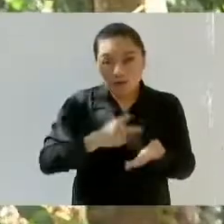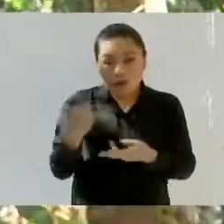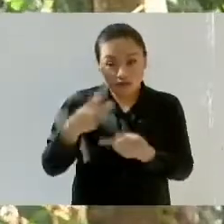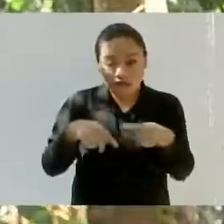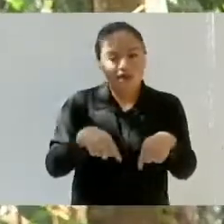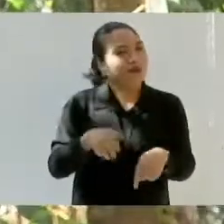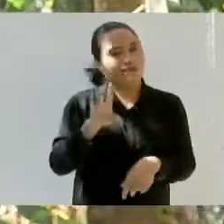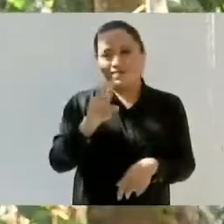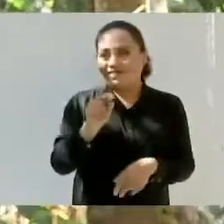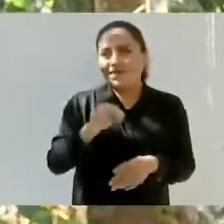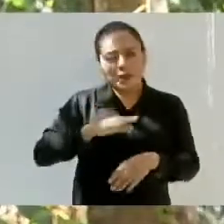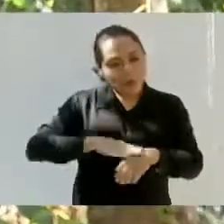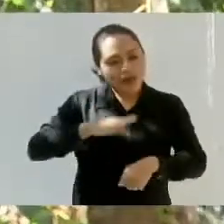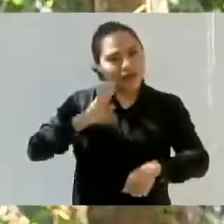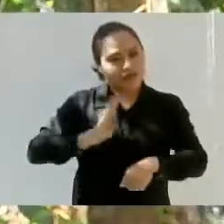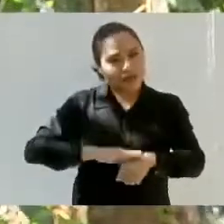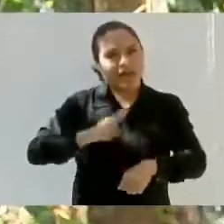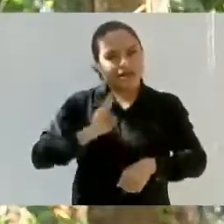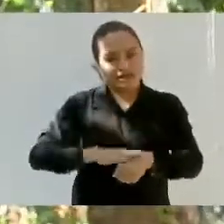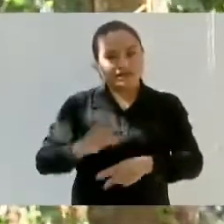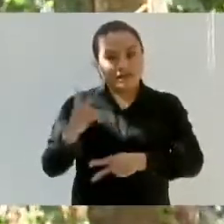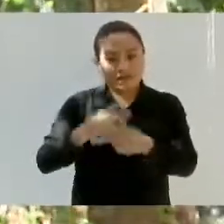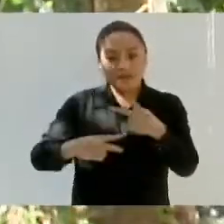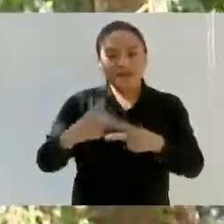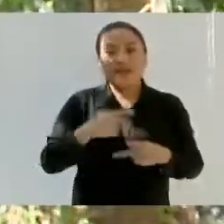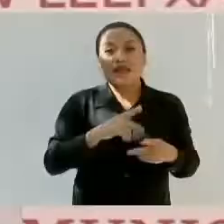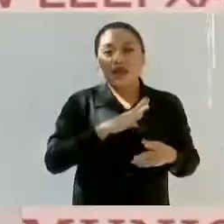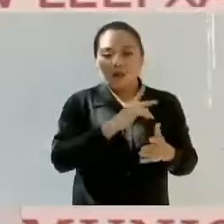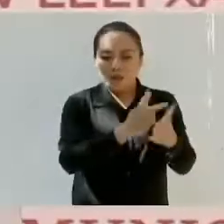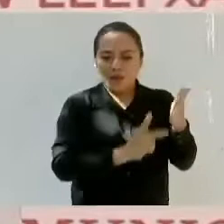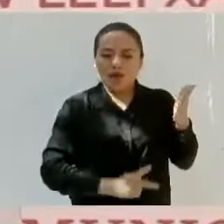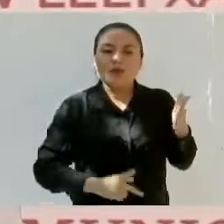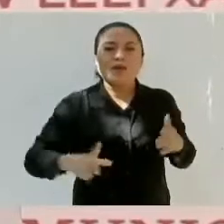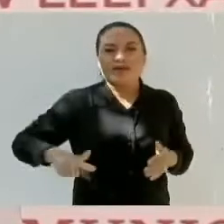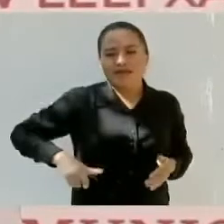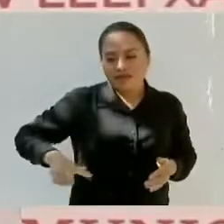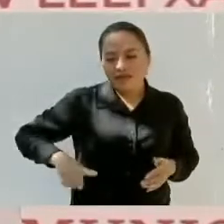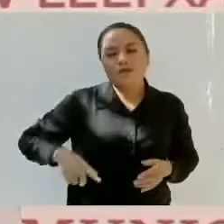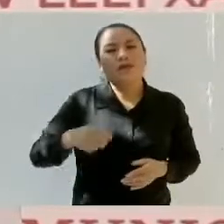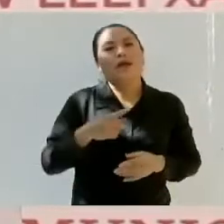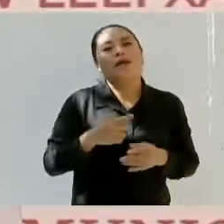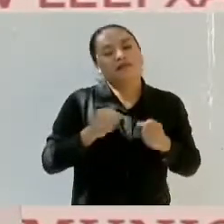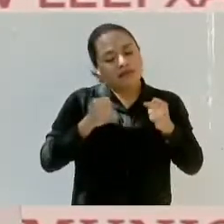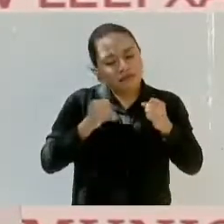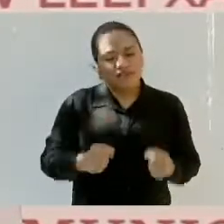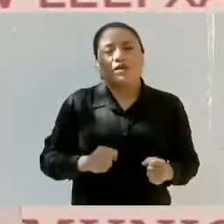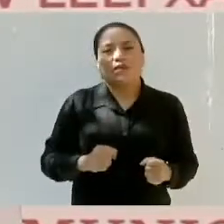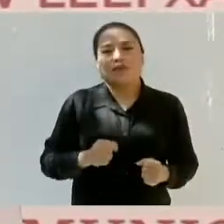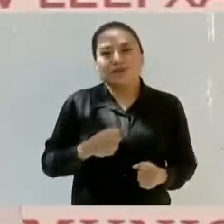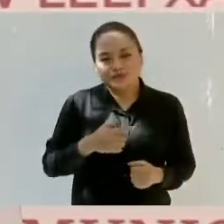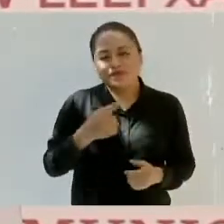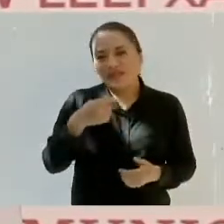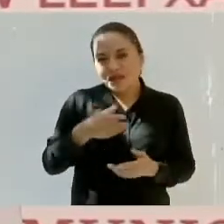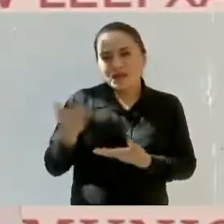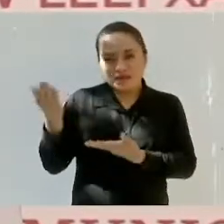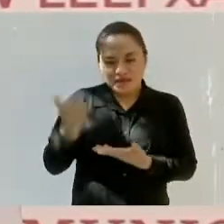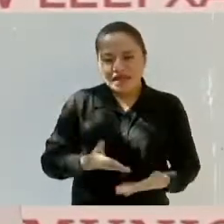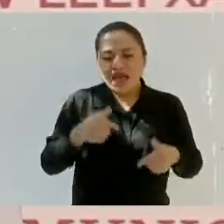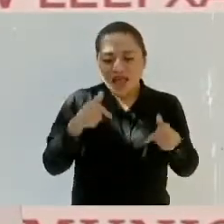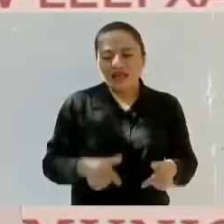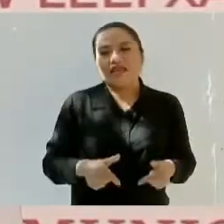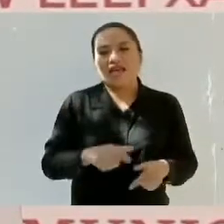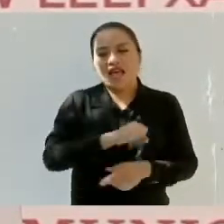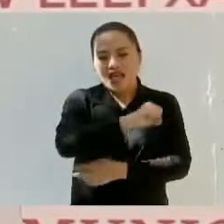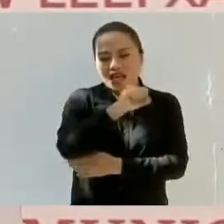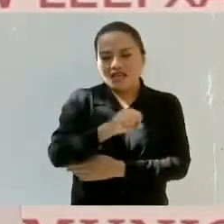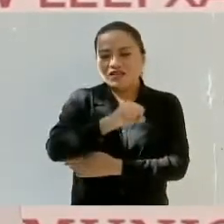que los próximos programas de gobierno pues lleguen, que estamos seguros van a llegar a toda esta zona de la Sierra Sur.